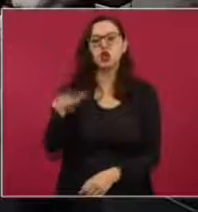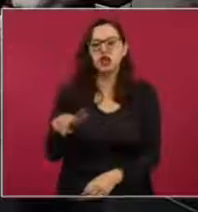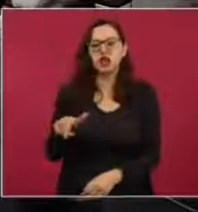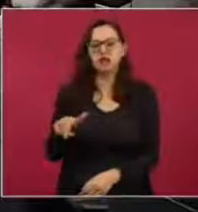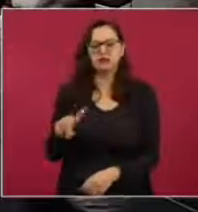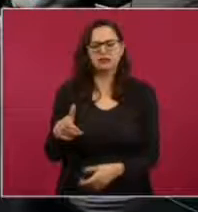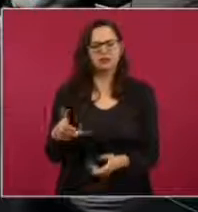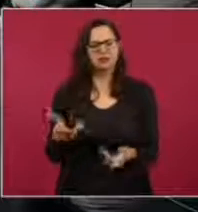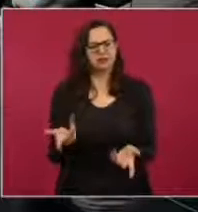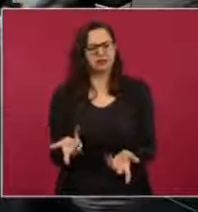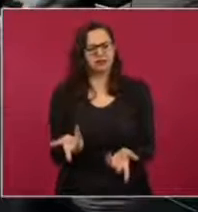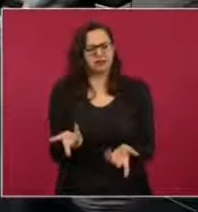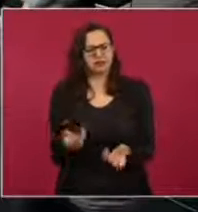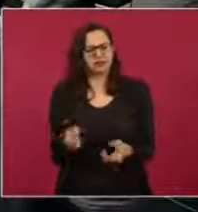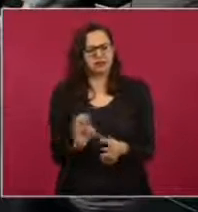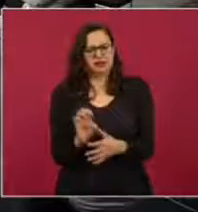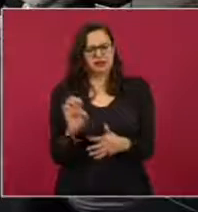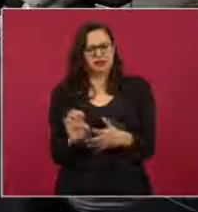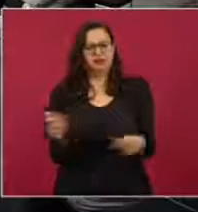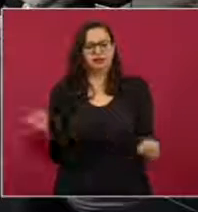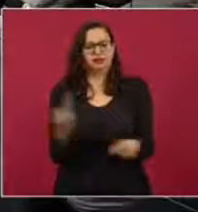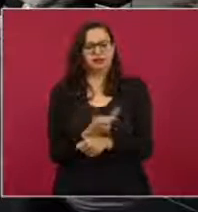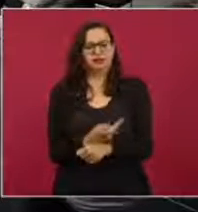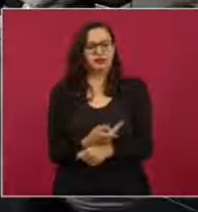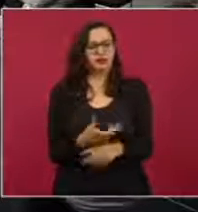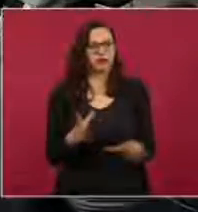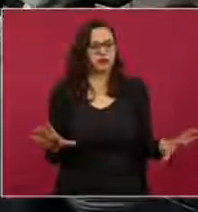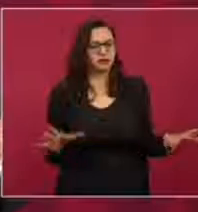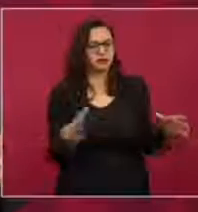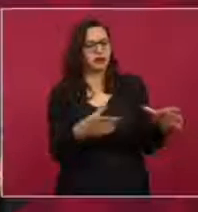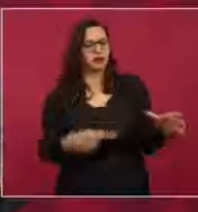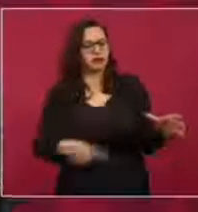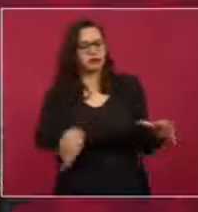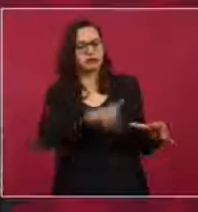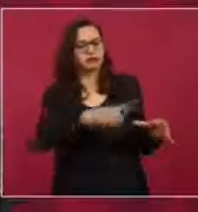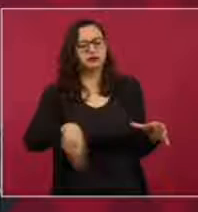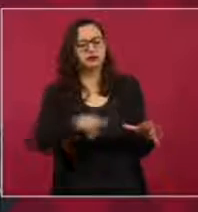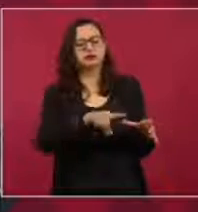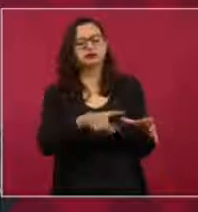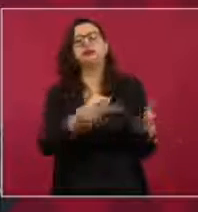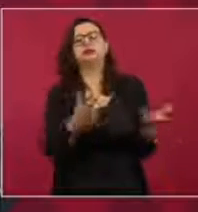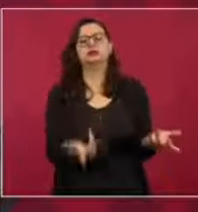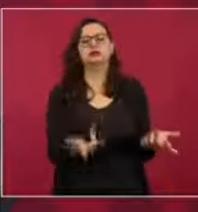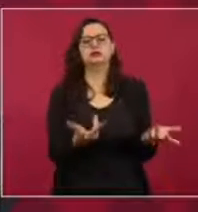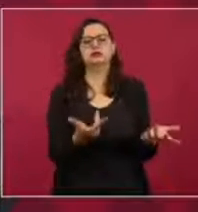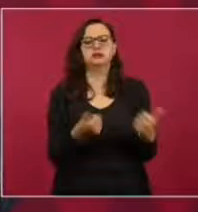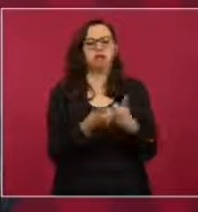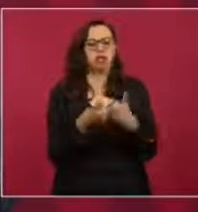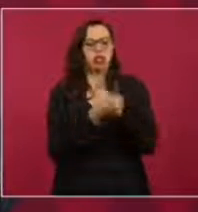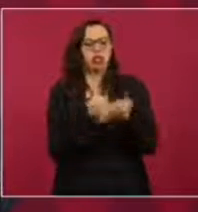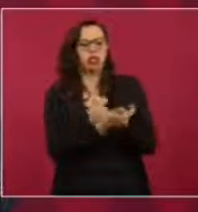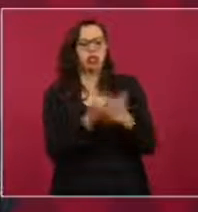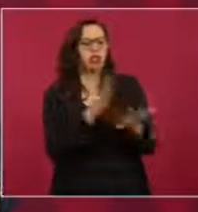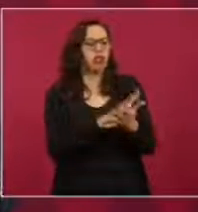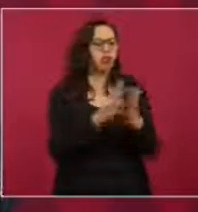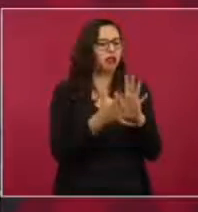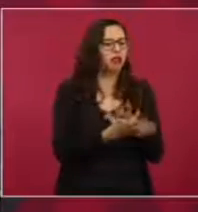Claudio X. González y los traficantes de influencia y los